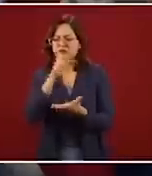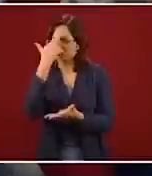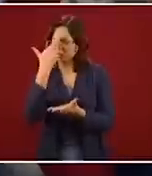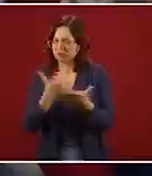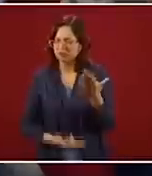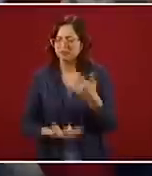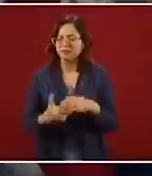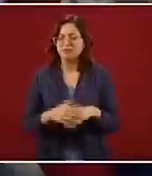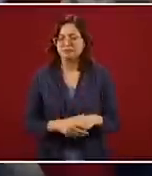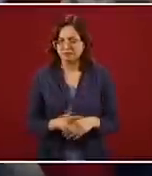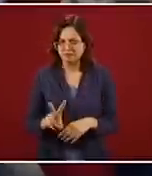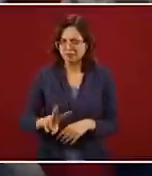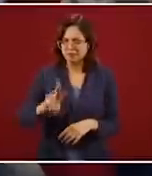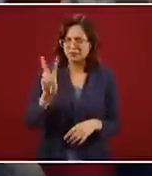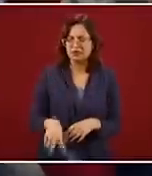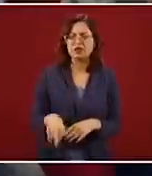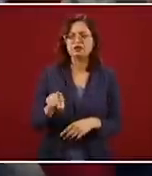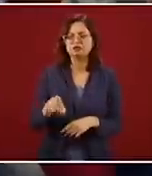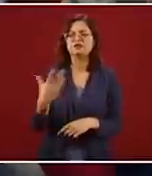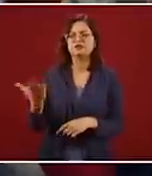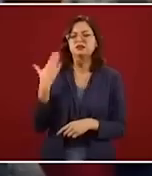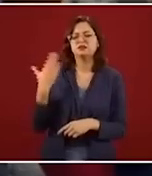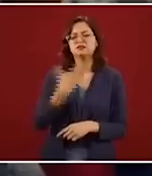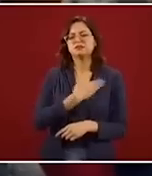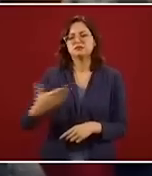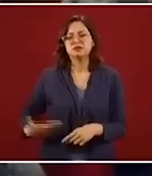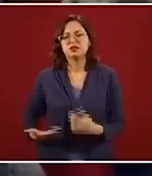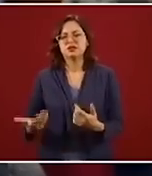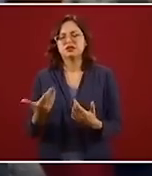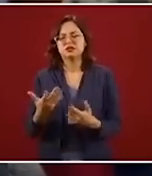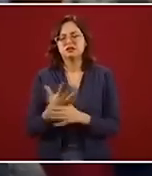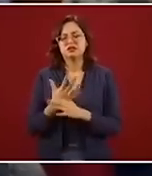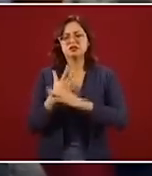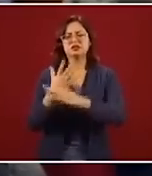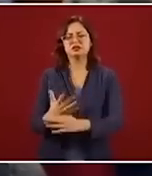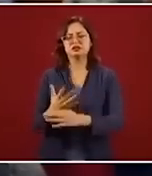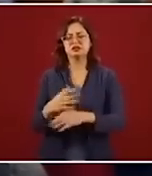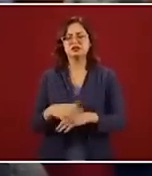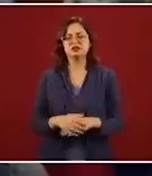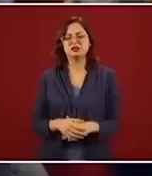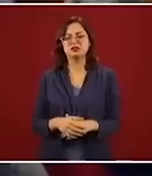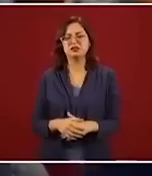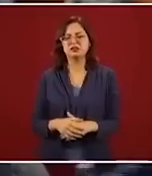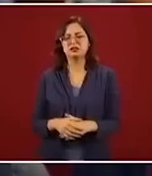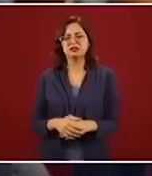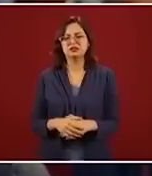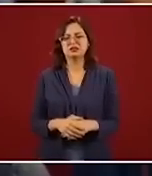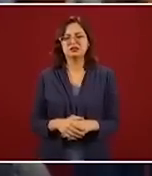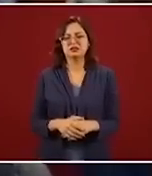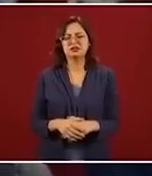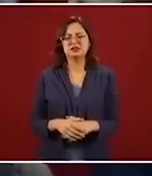señor presidente incluso avalaba en ese momento una propuesta del servidor, materia de, hay un mercado que por cuestión